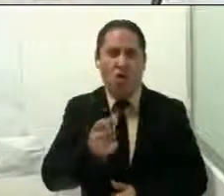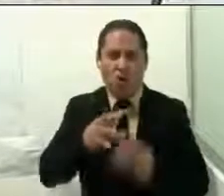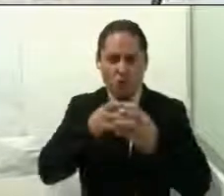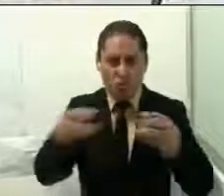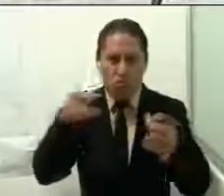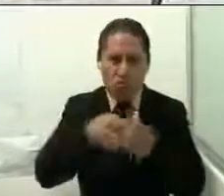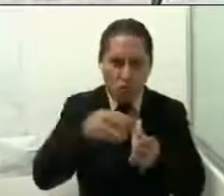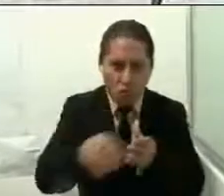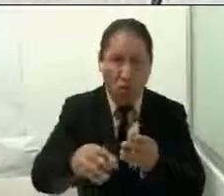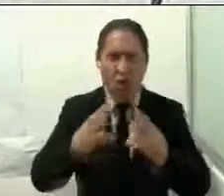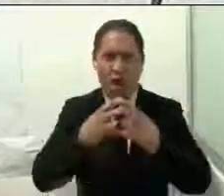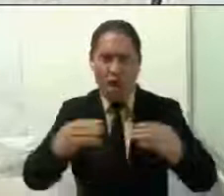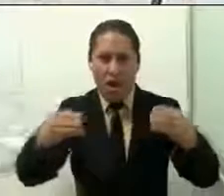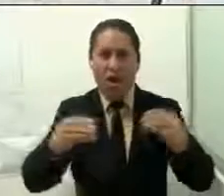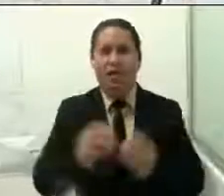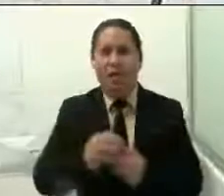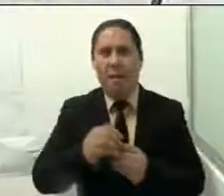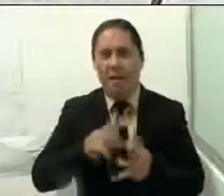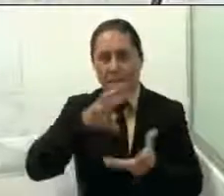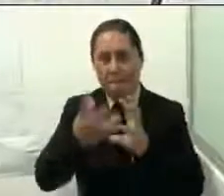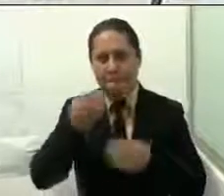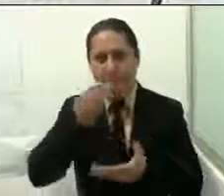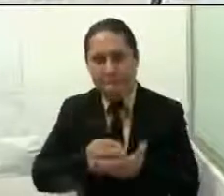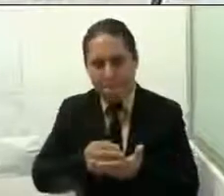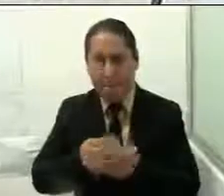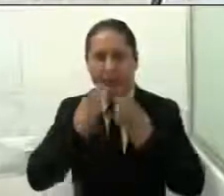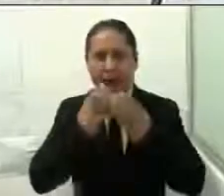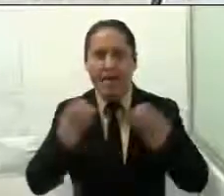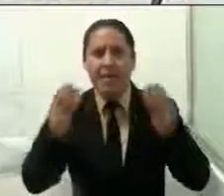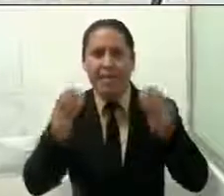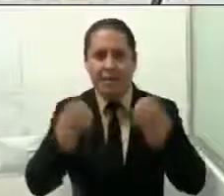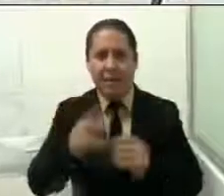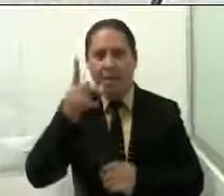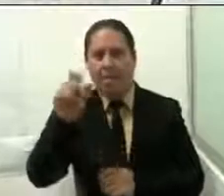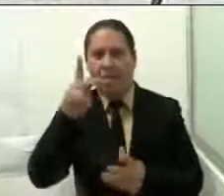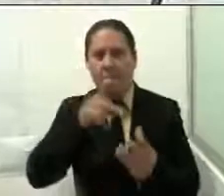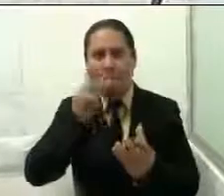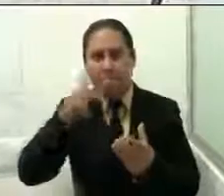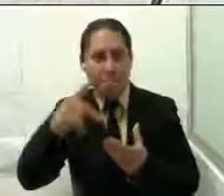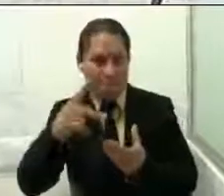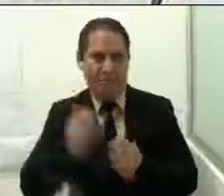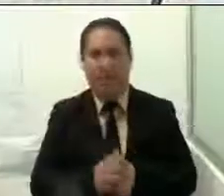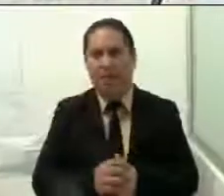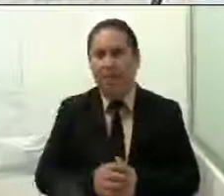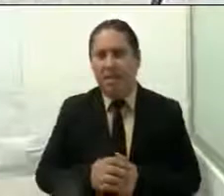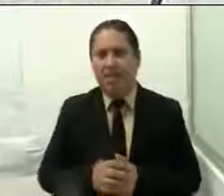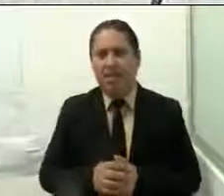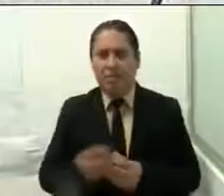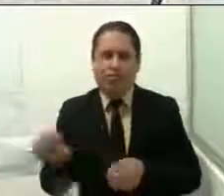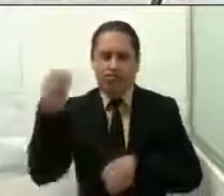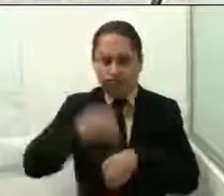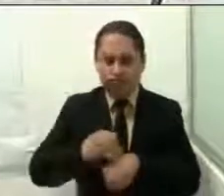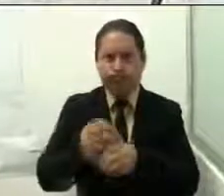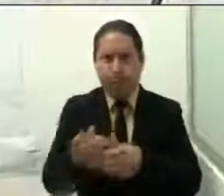calabaza melón sandía y papaya para cultivar 87 hectáreas